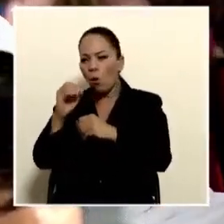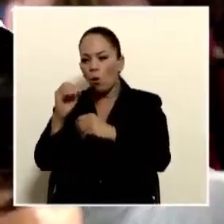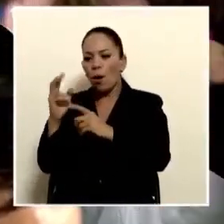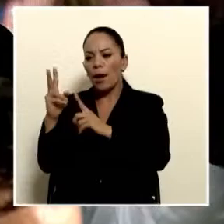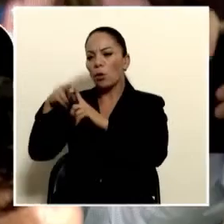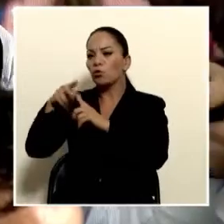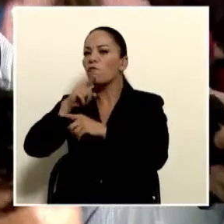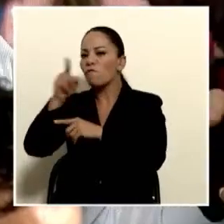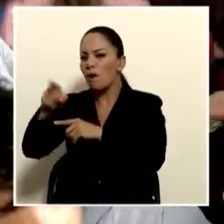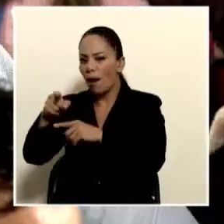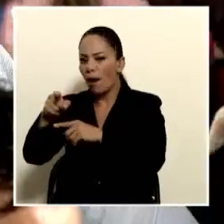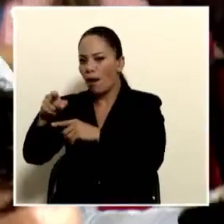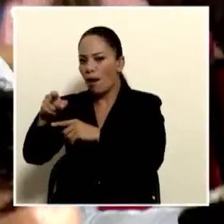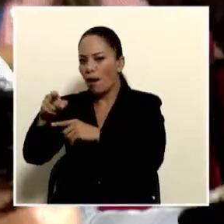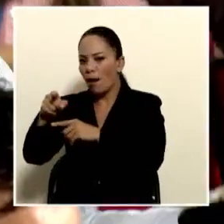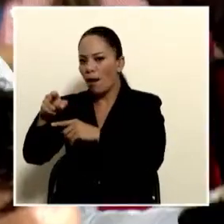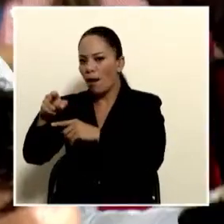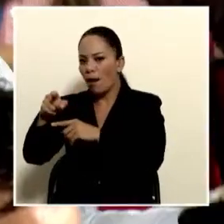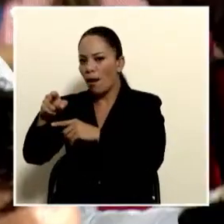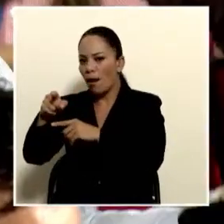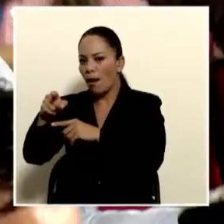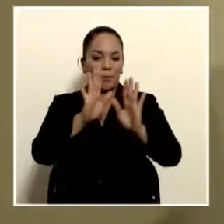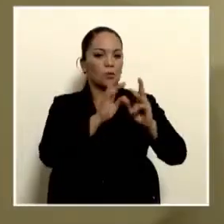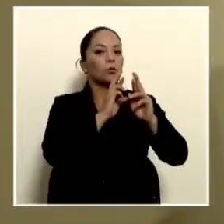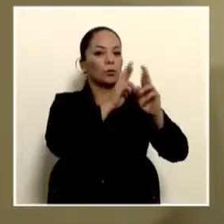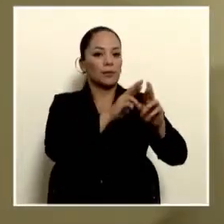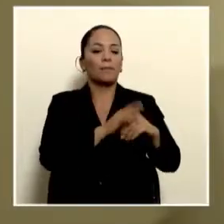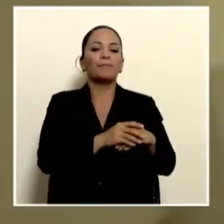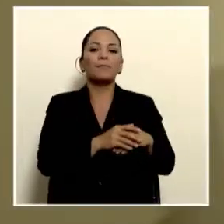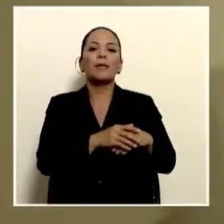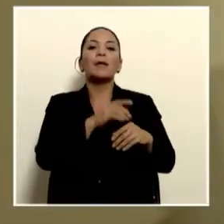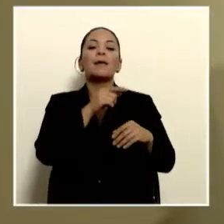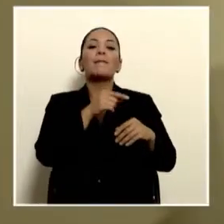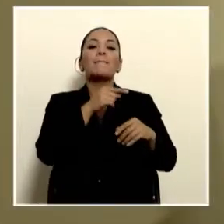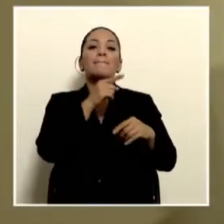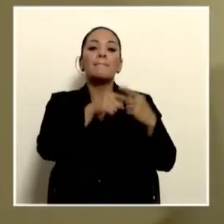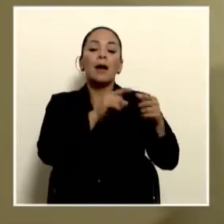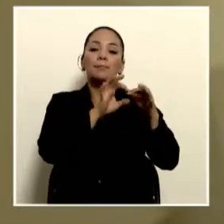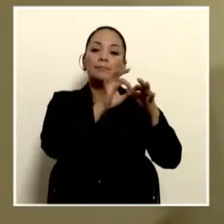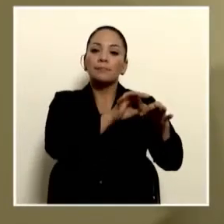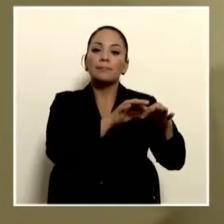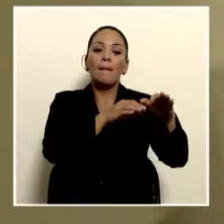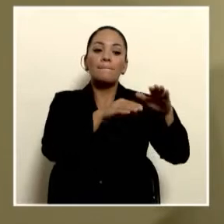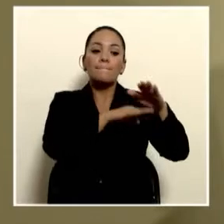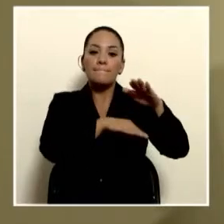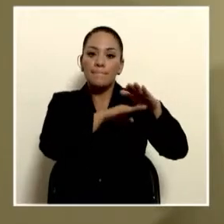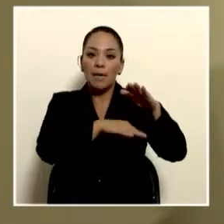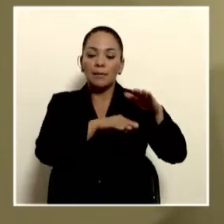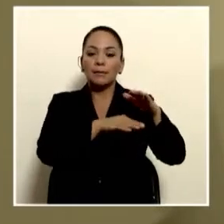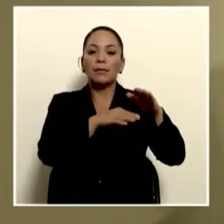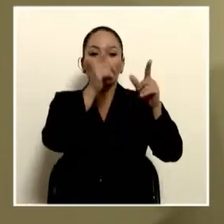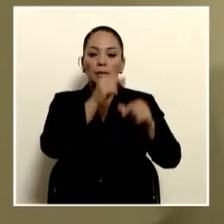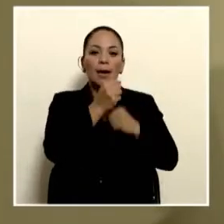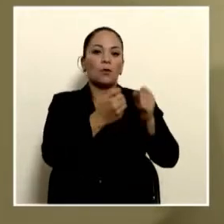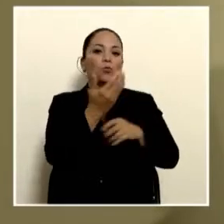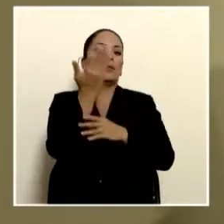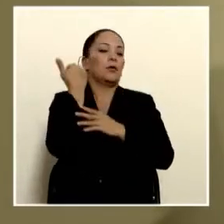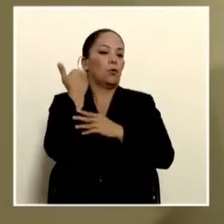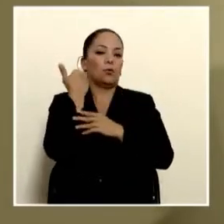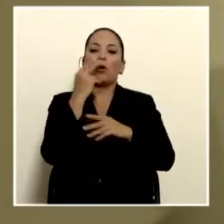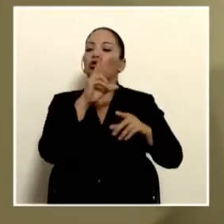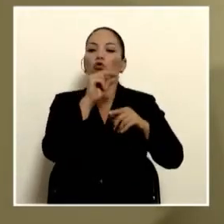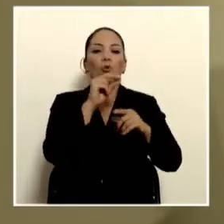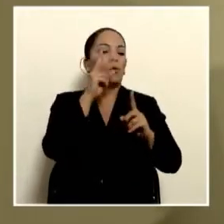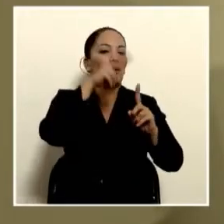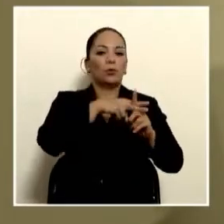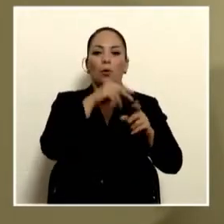anterior? Le contesto la pregunta, se va a hacer con base a lo presupuestado el año anterior y no a lo